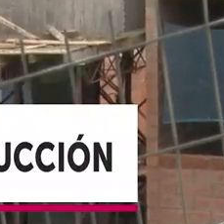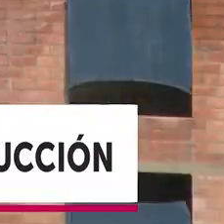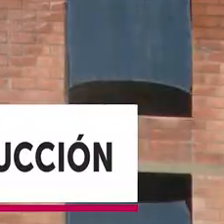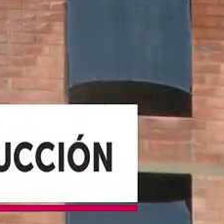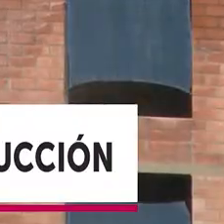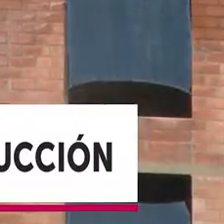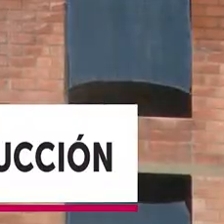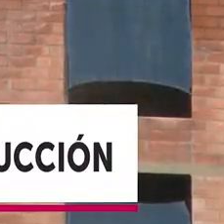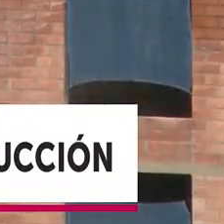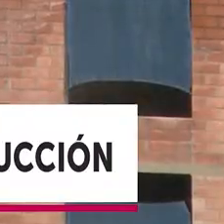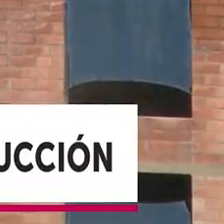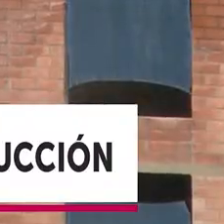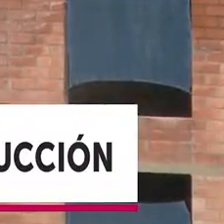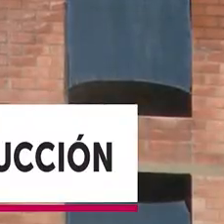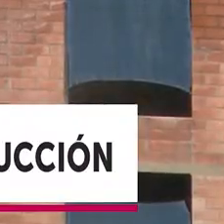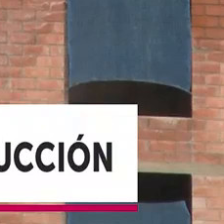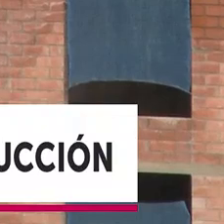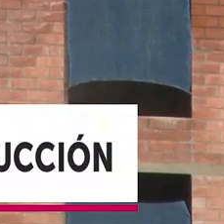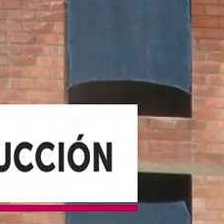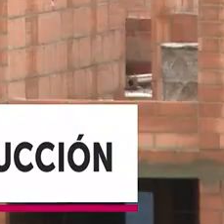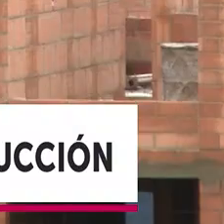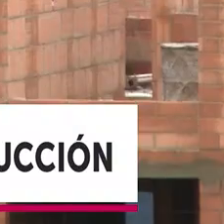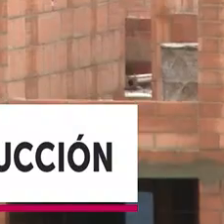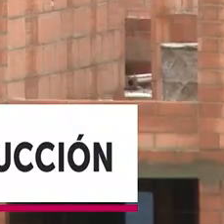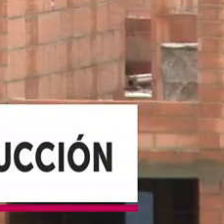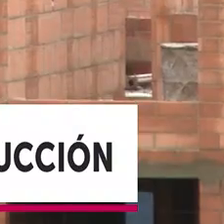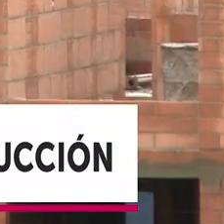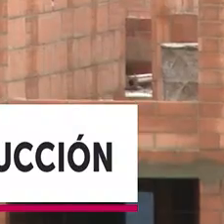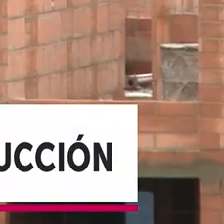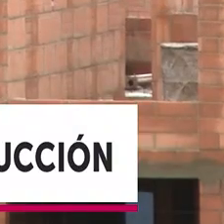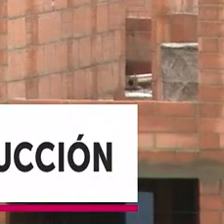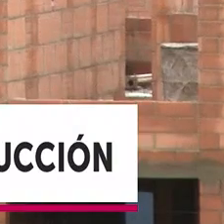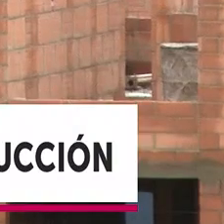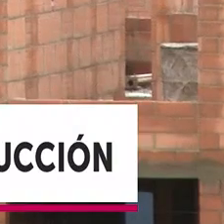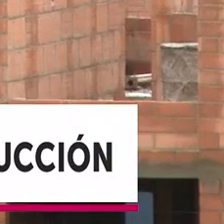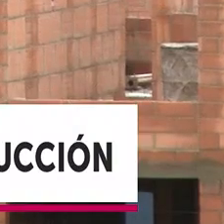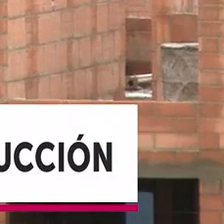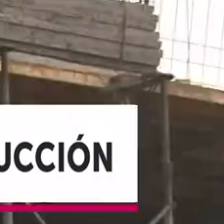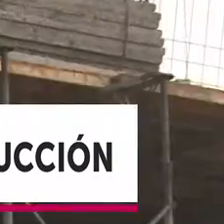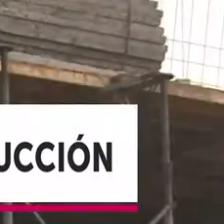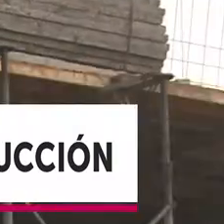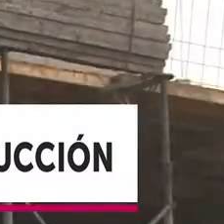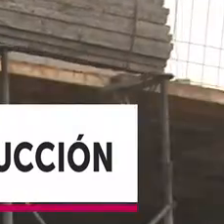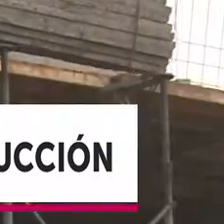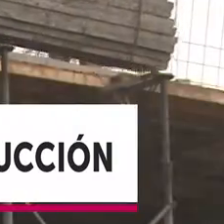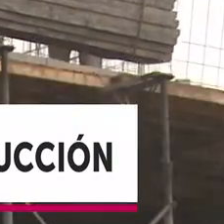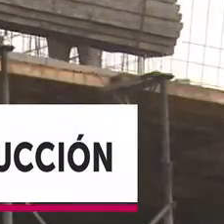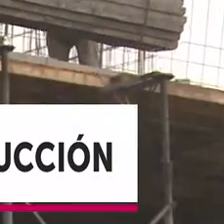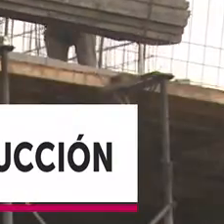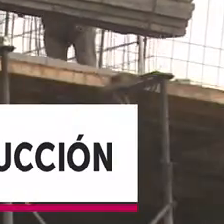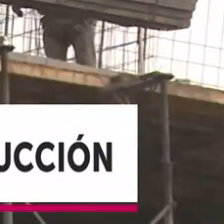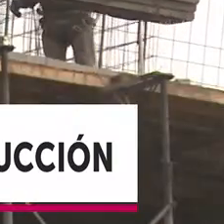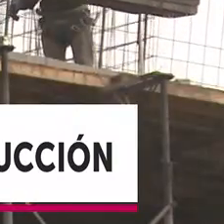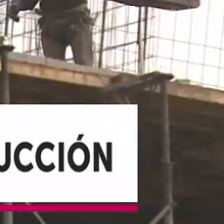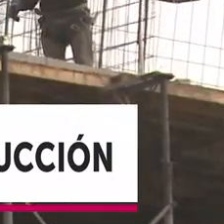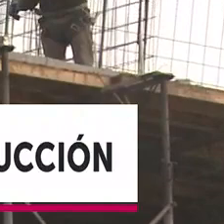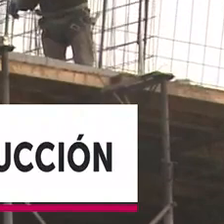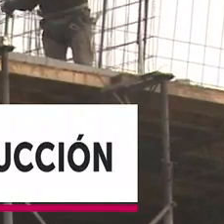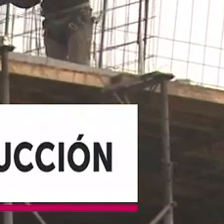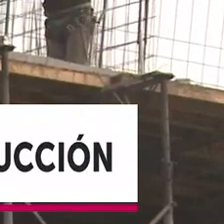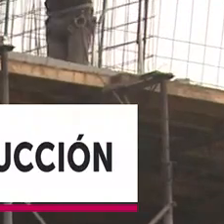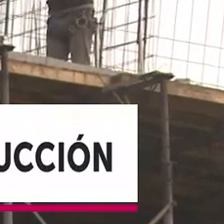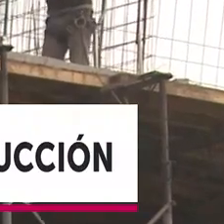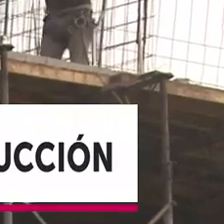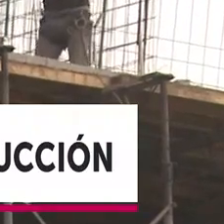es que en menos de un mes se integren otras 1.000 para elevar a 500.000 los puestos de trabajo en vías de recuperación. Y el parte hoy es